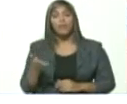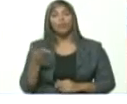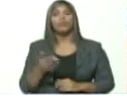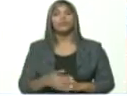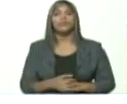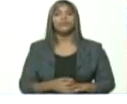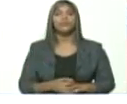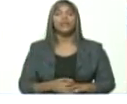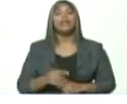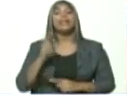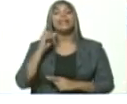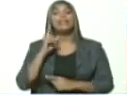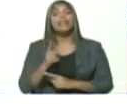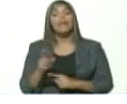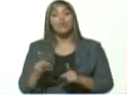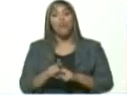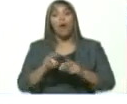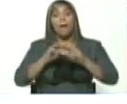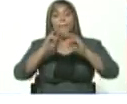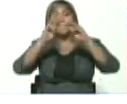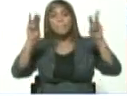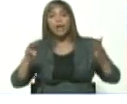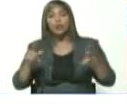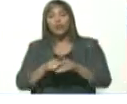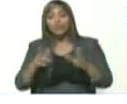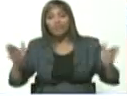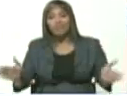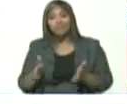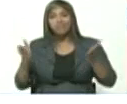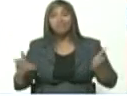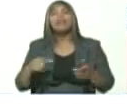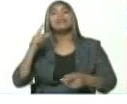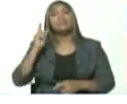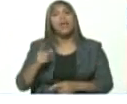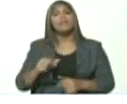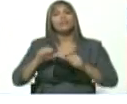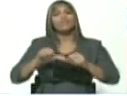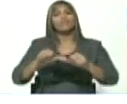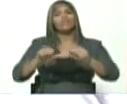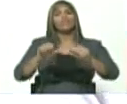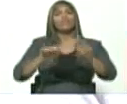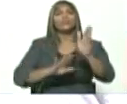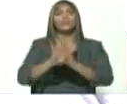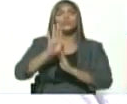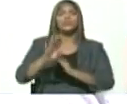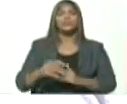Y debemos con esa metodología y ese empuje echar adelante.